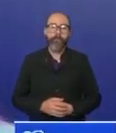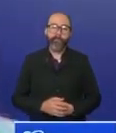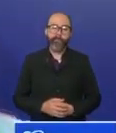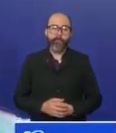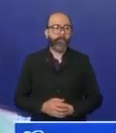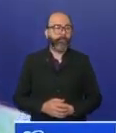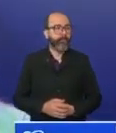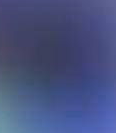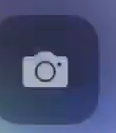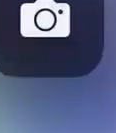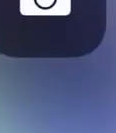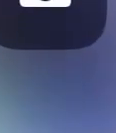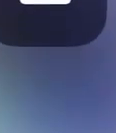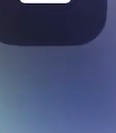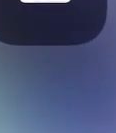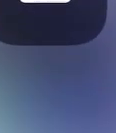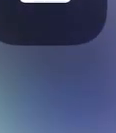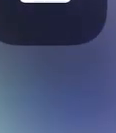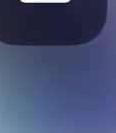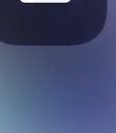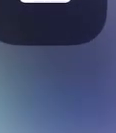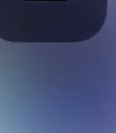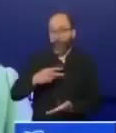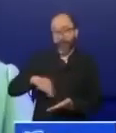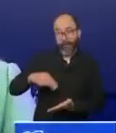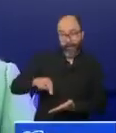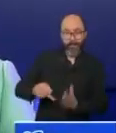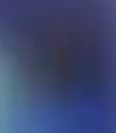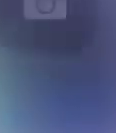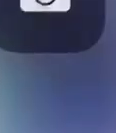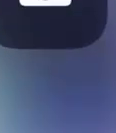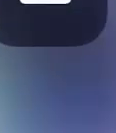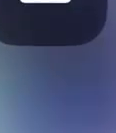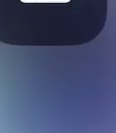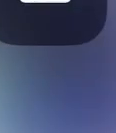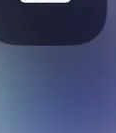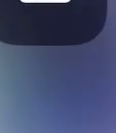La danza es resistencia, qué bonito. Bueno, ahora vamos con la banda de